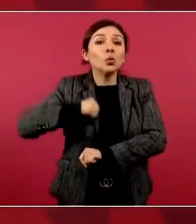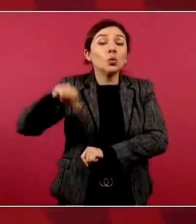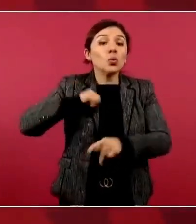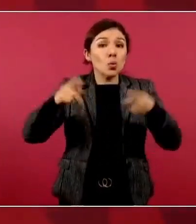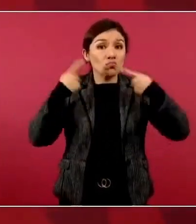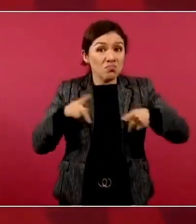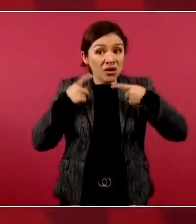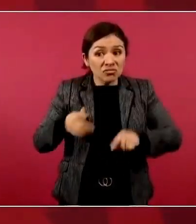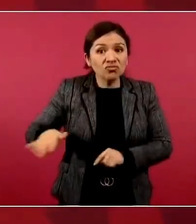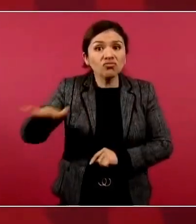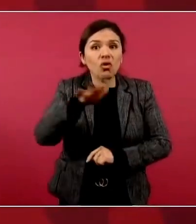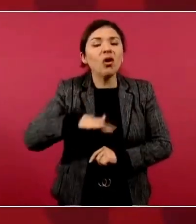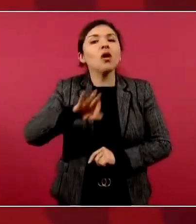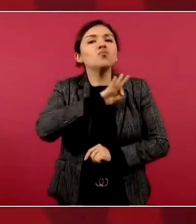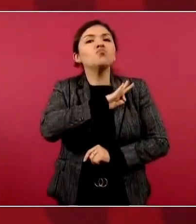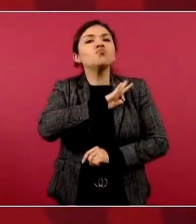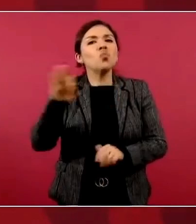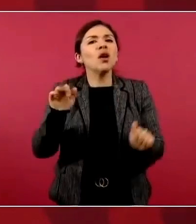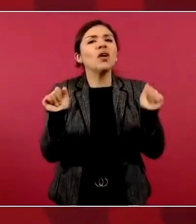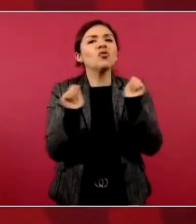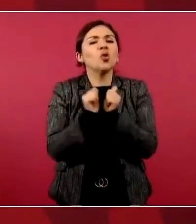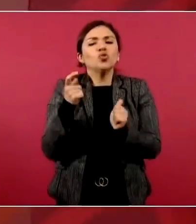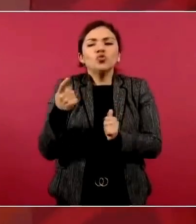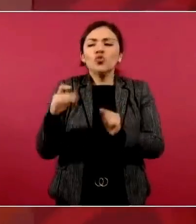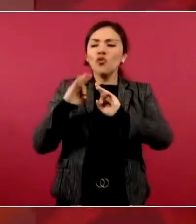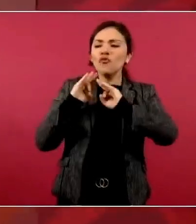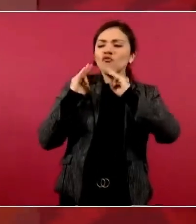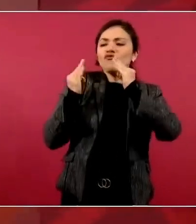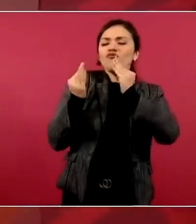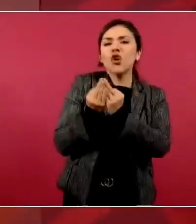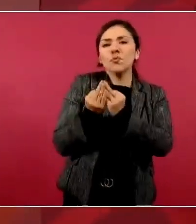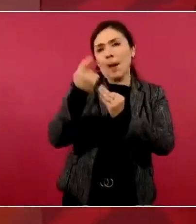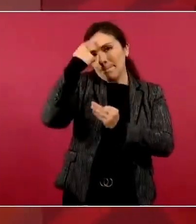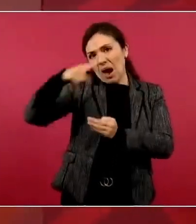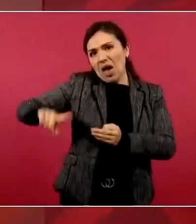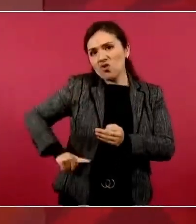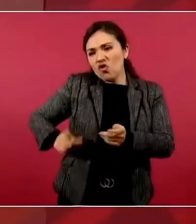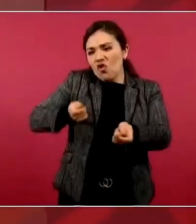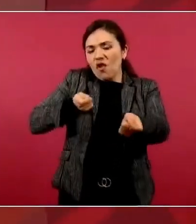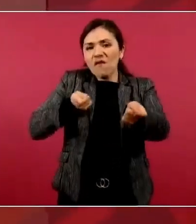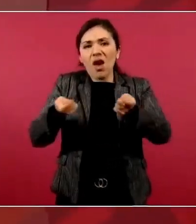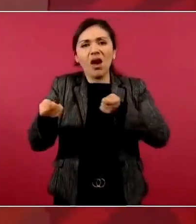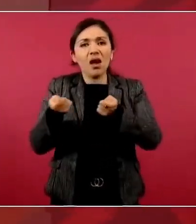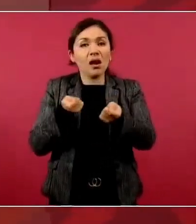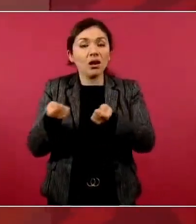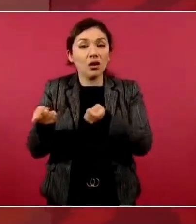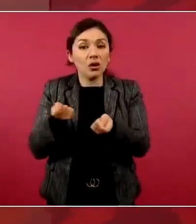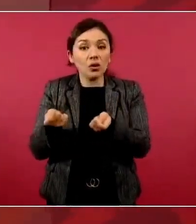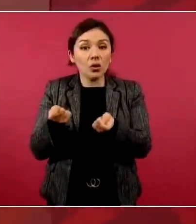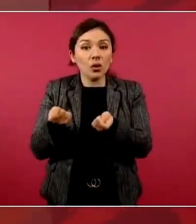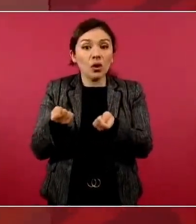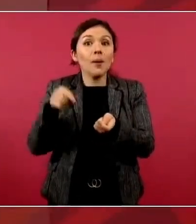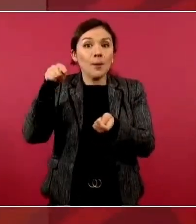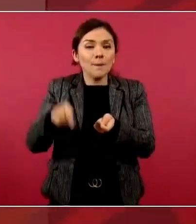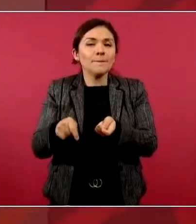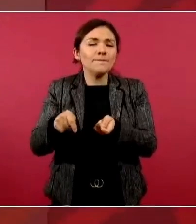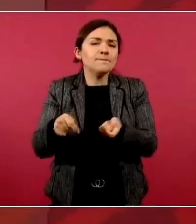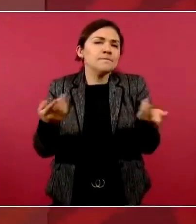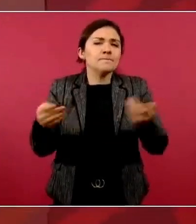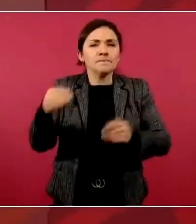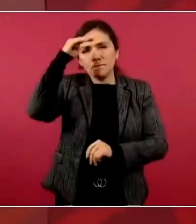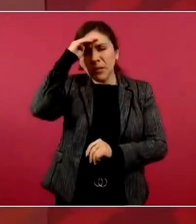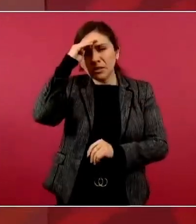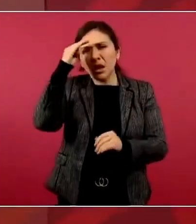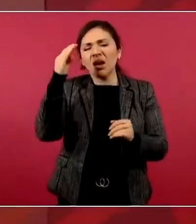puede, mediante un mecanismo de gobierno que puede parecer a